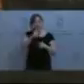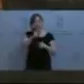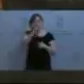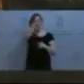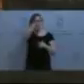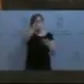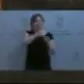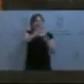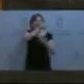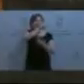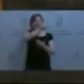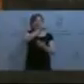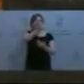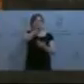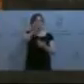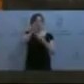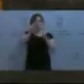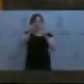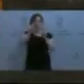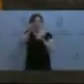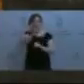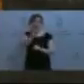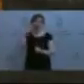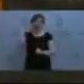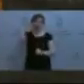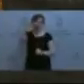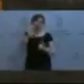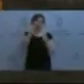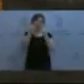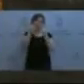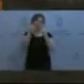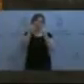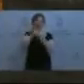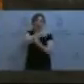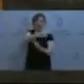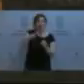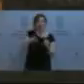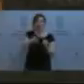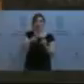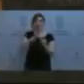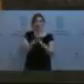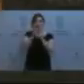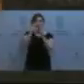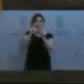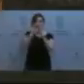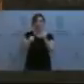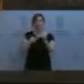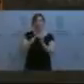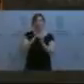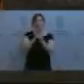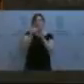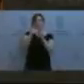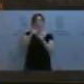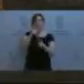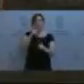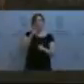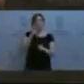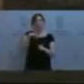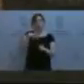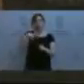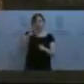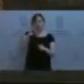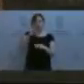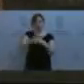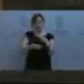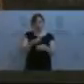1126 años del aniversario de la Iglesia, un acto que fue organizado por el Ecomuseo de La Ponte y la parroquia de Tuñón. Y siguiendo esta